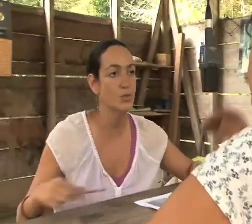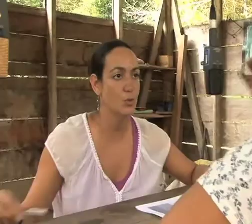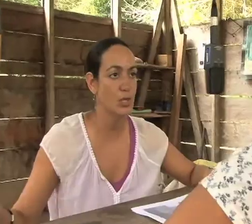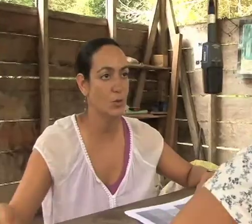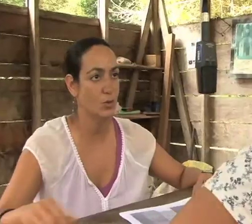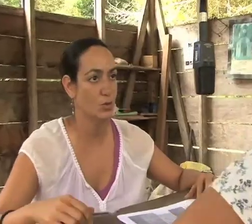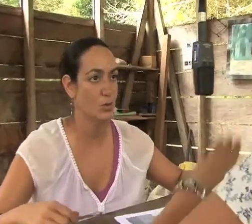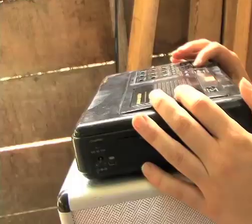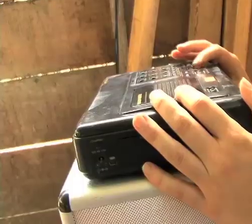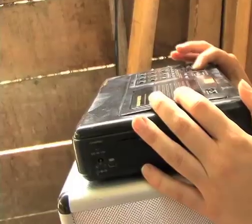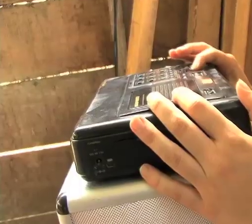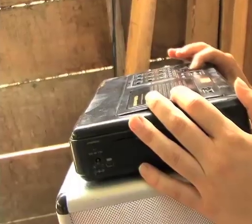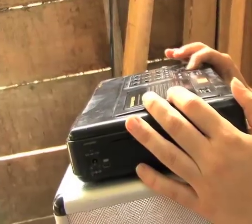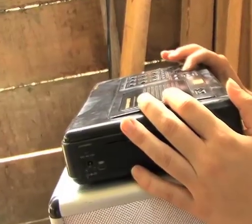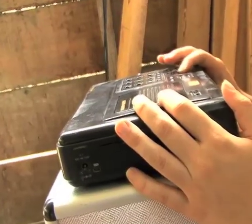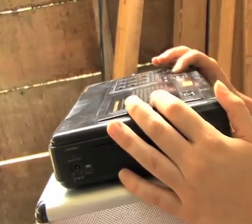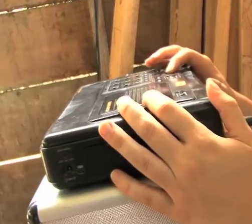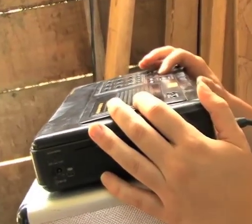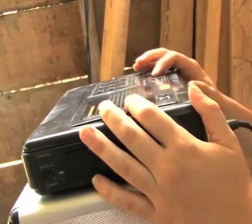aquí todos reunidos.